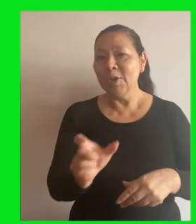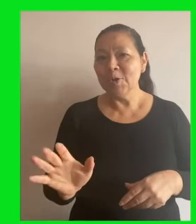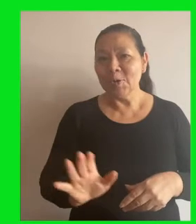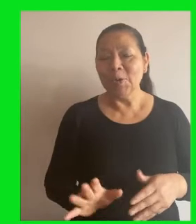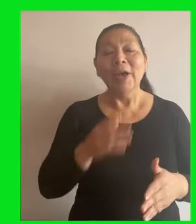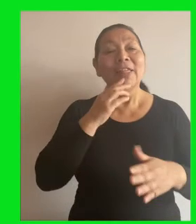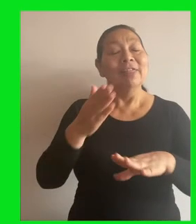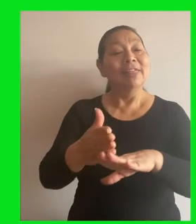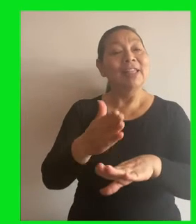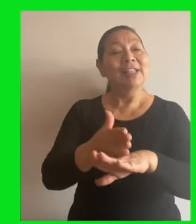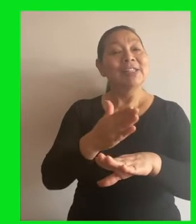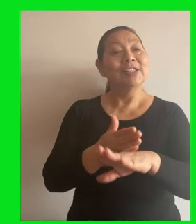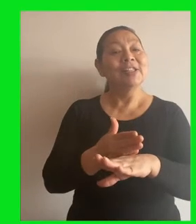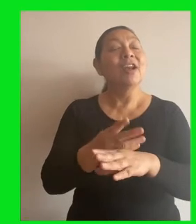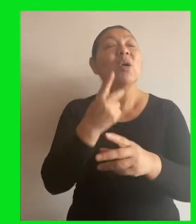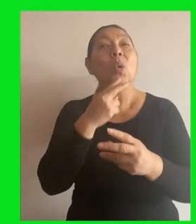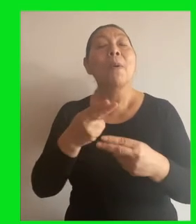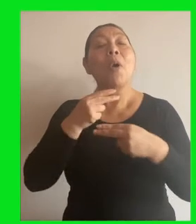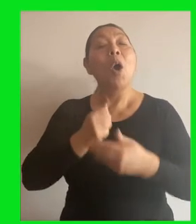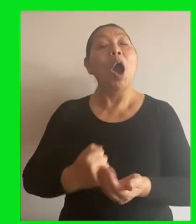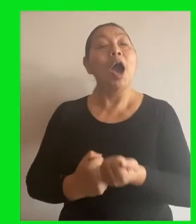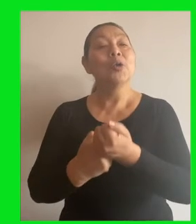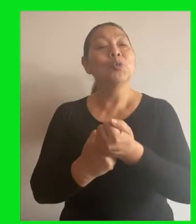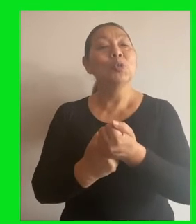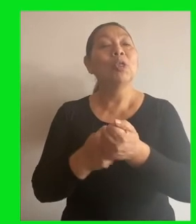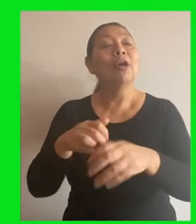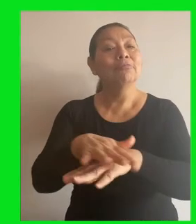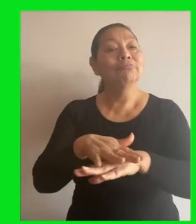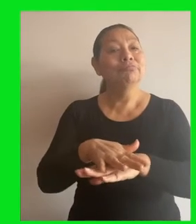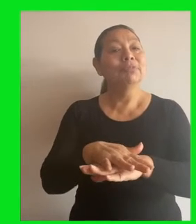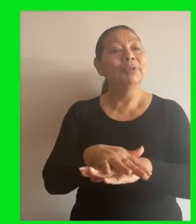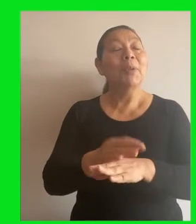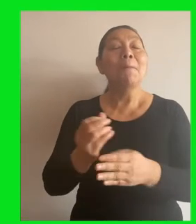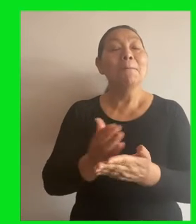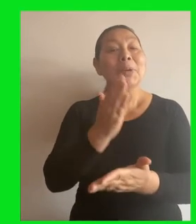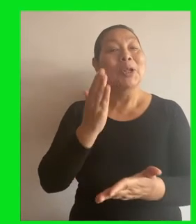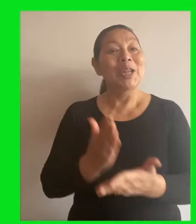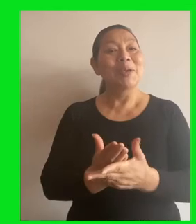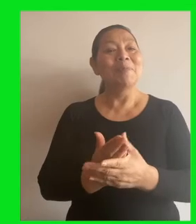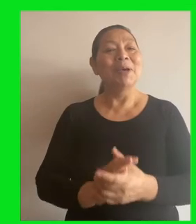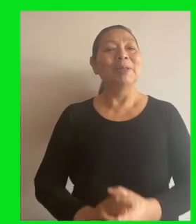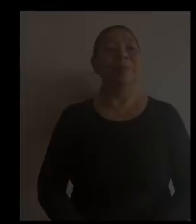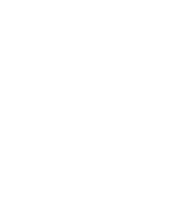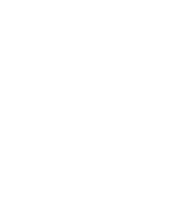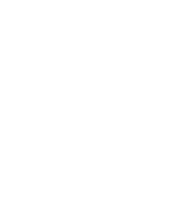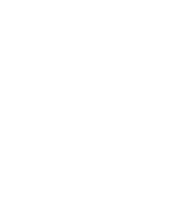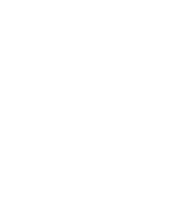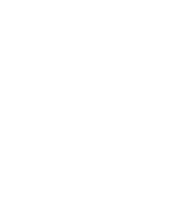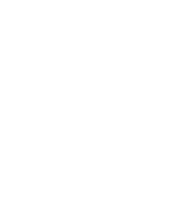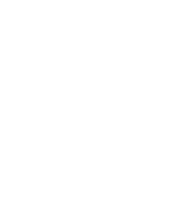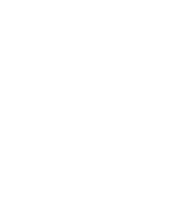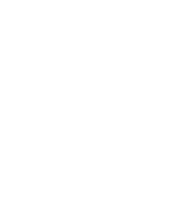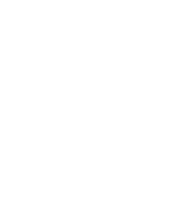territorio y participa en el desarrollo nacional en operaciones humanitarias y en la gestión del riesgo de desastres.